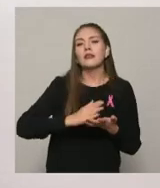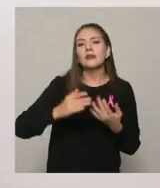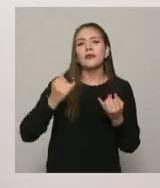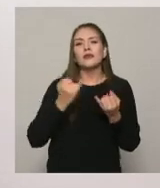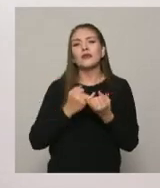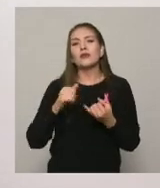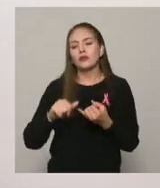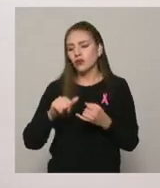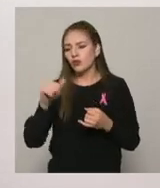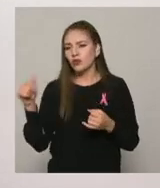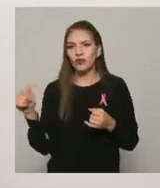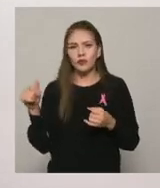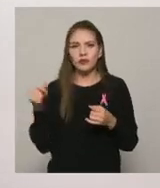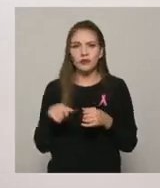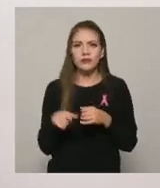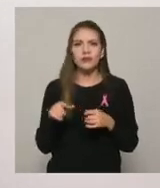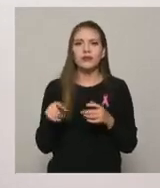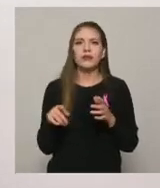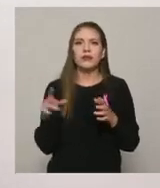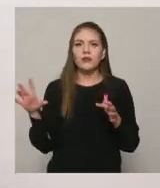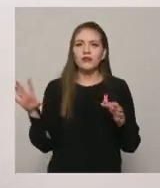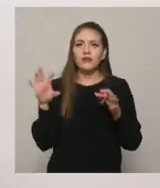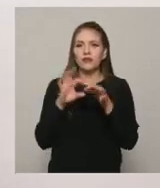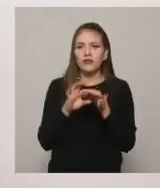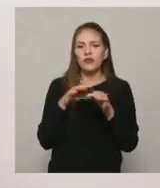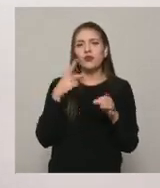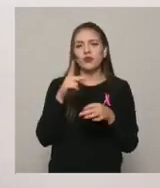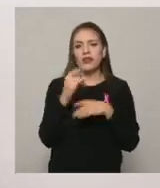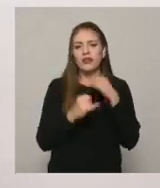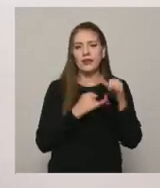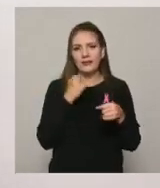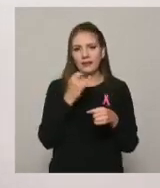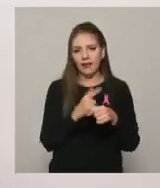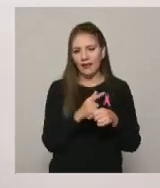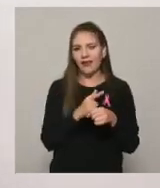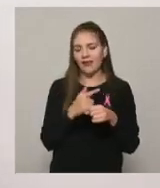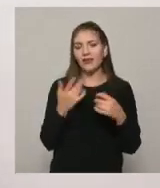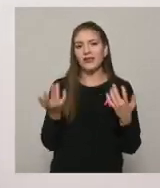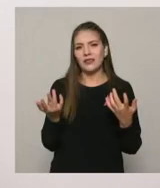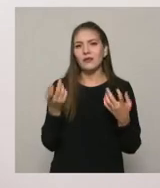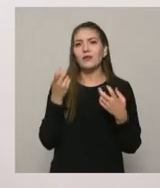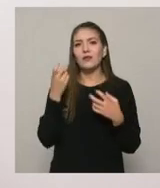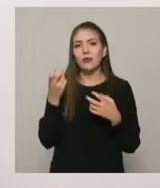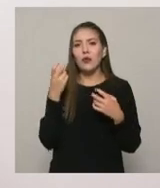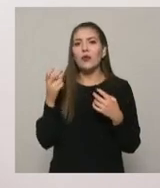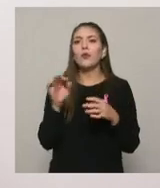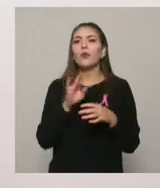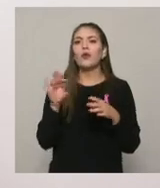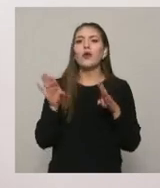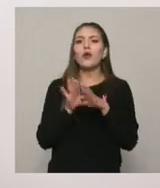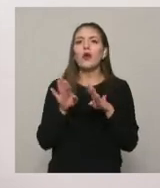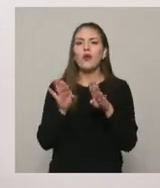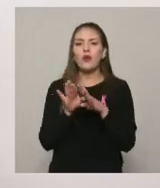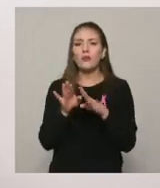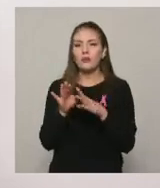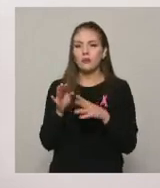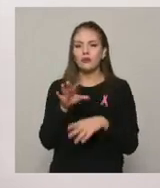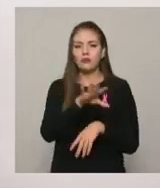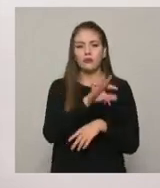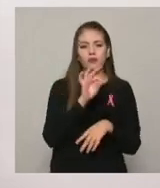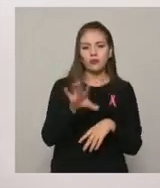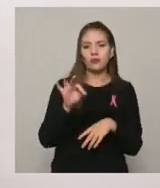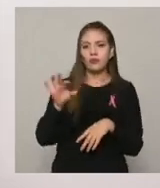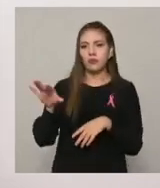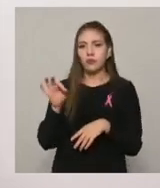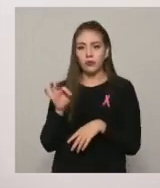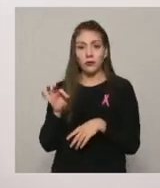otra fuente periodística, que en este caso es política internacional. Entonces así ya podemos colocar algún tema. No